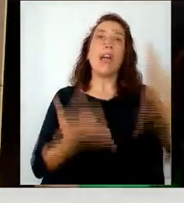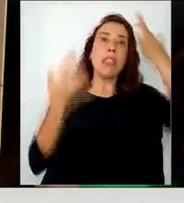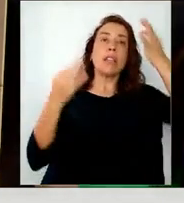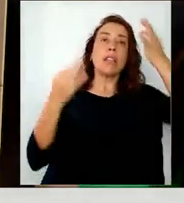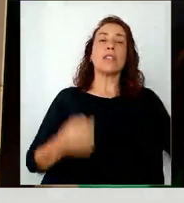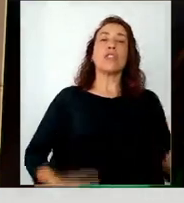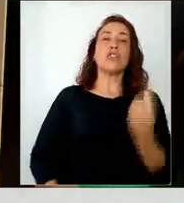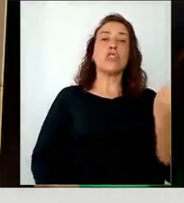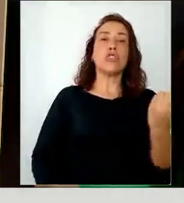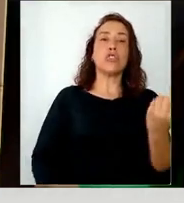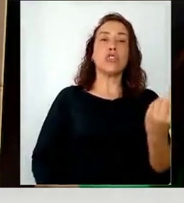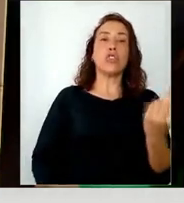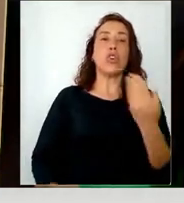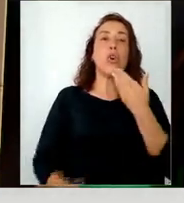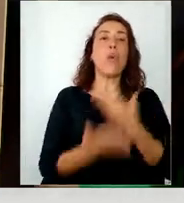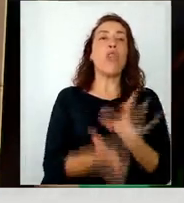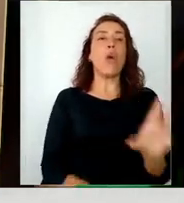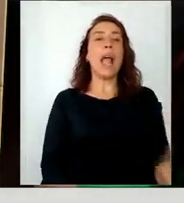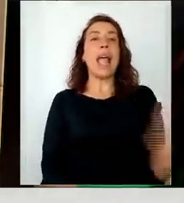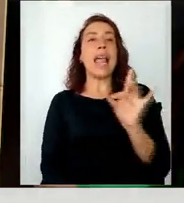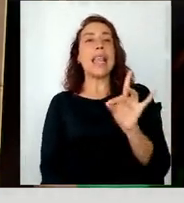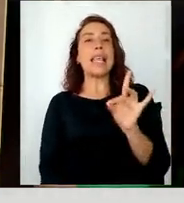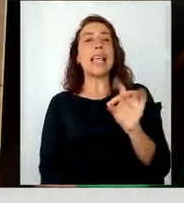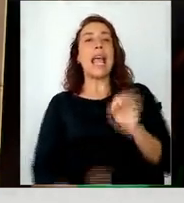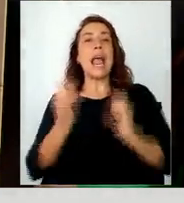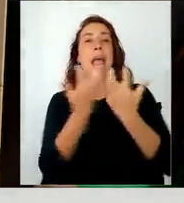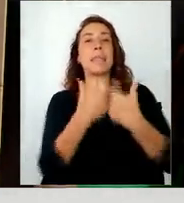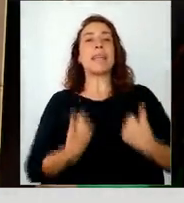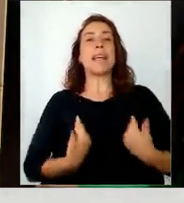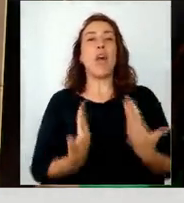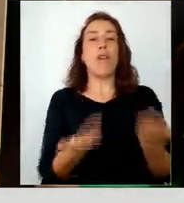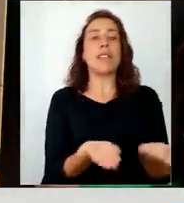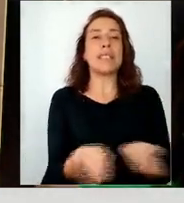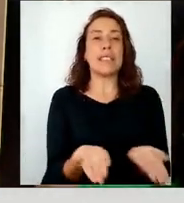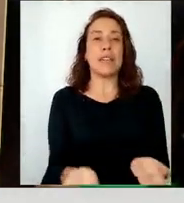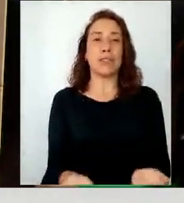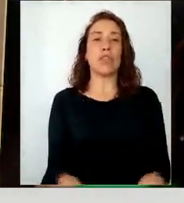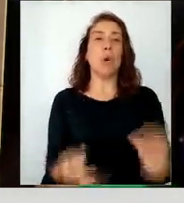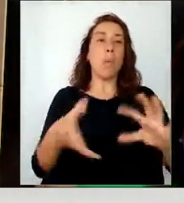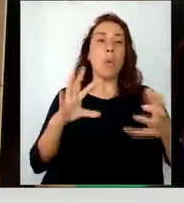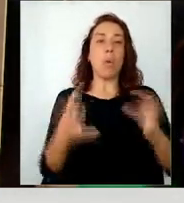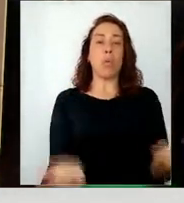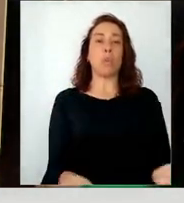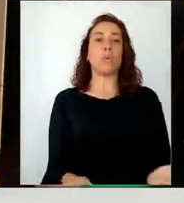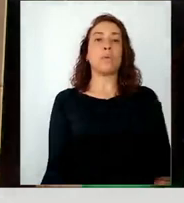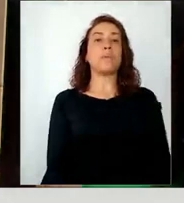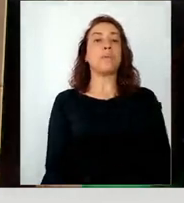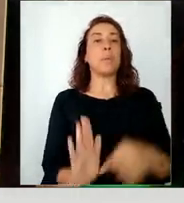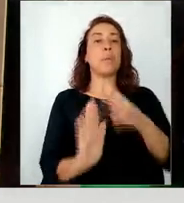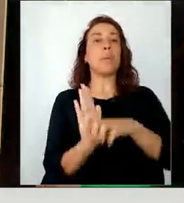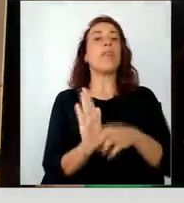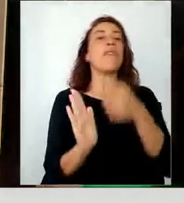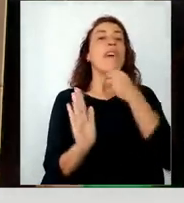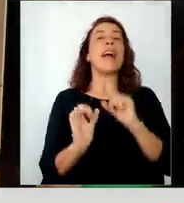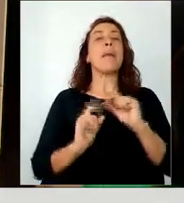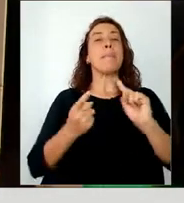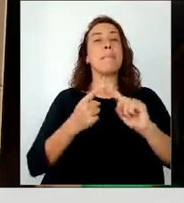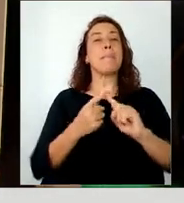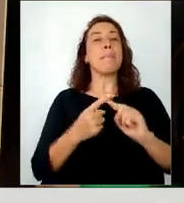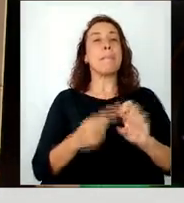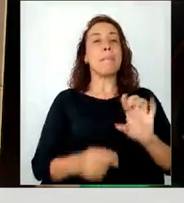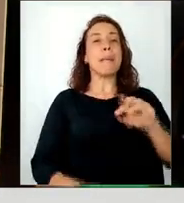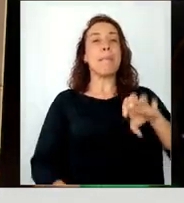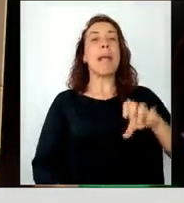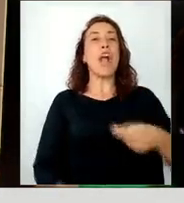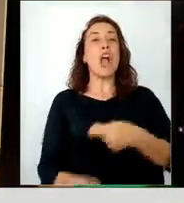escoger proveedores también este proyecto facilita la participación de las pymes en compras de menor monto con la